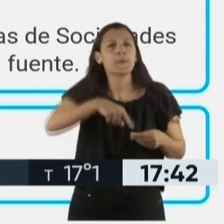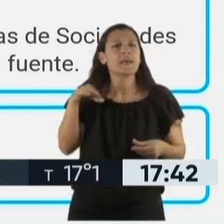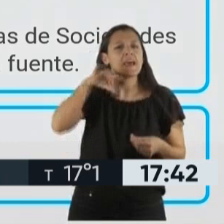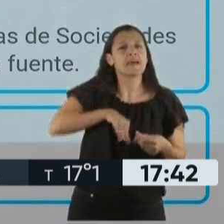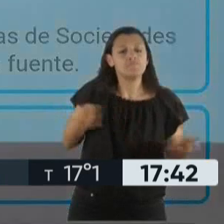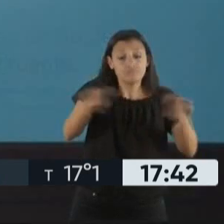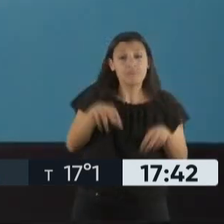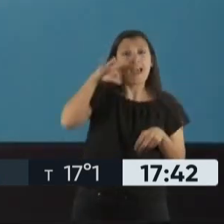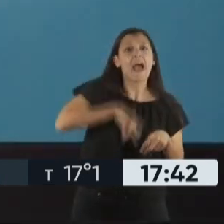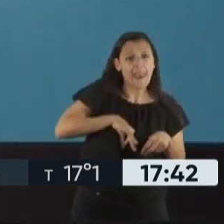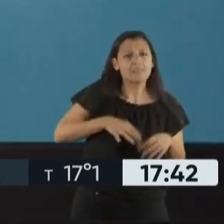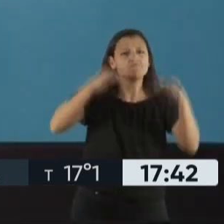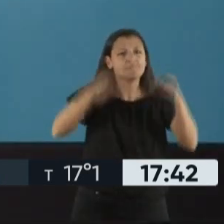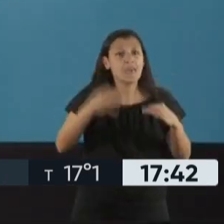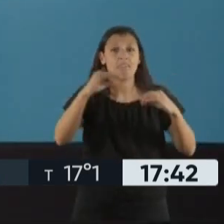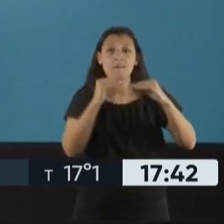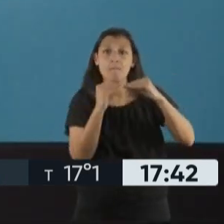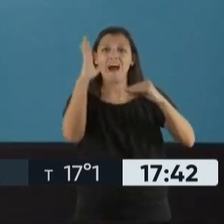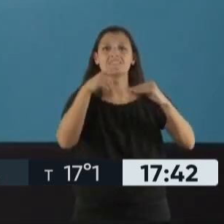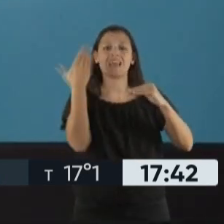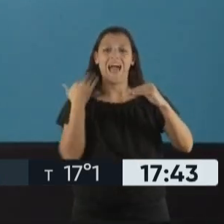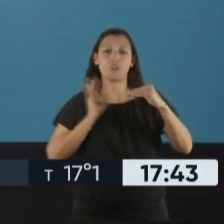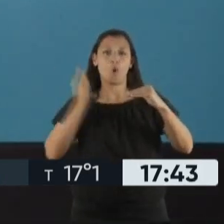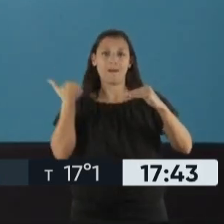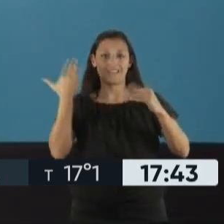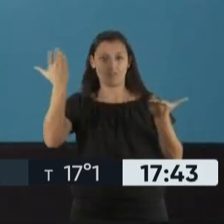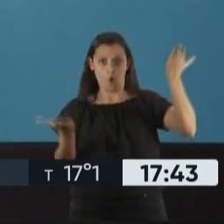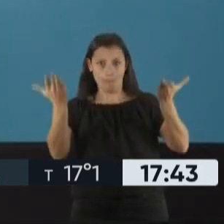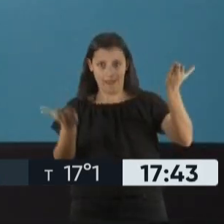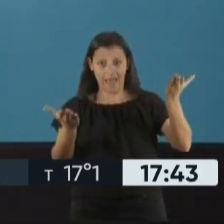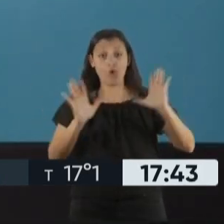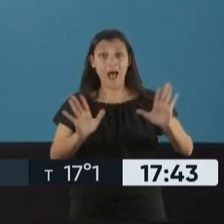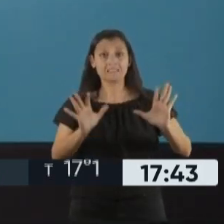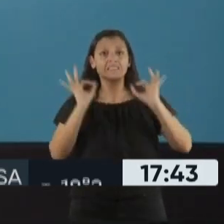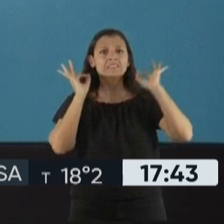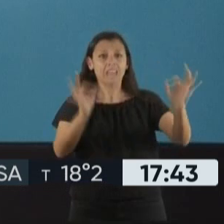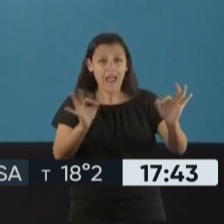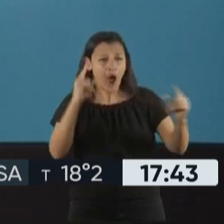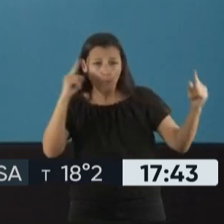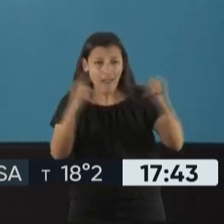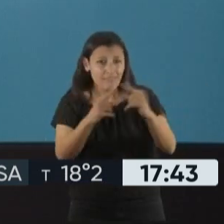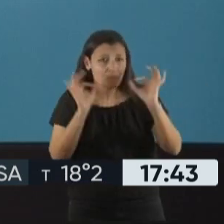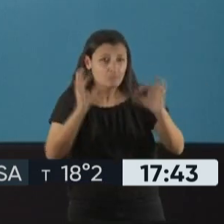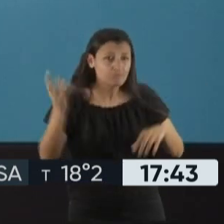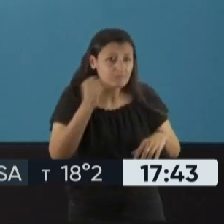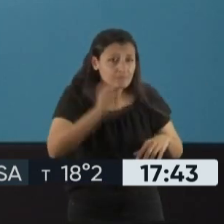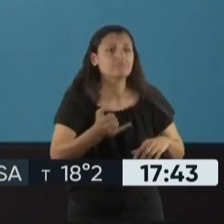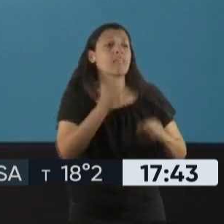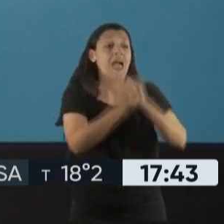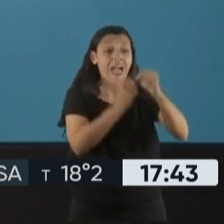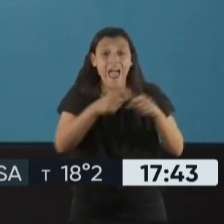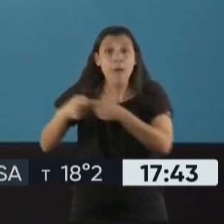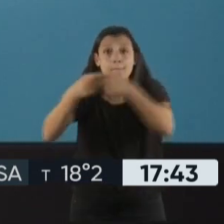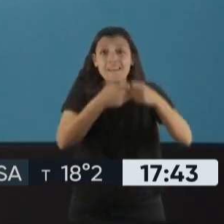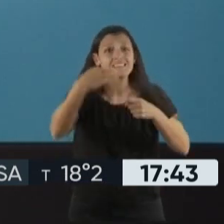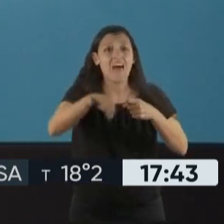términos reales sea mayor a la del año anterior. Para estar alcanzado por este mecanismo, las empresas tienen que tener una